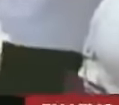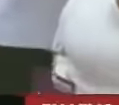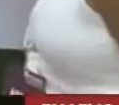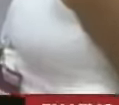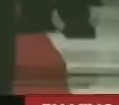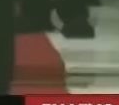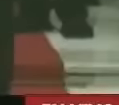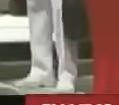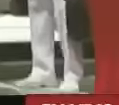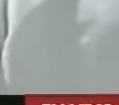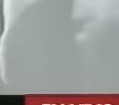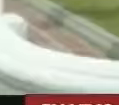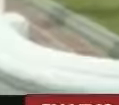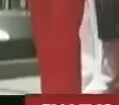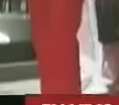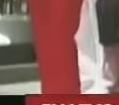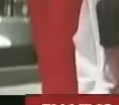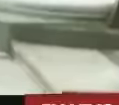Miércoles.